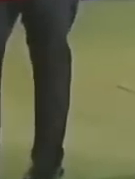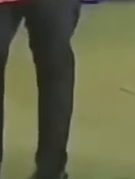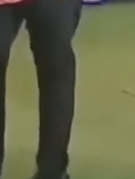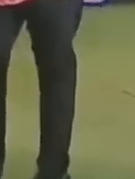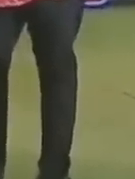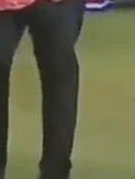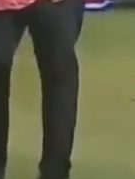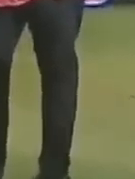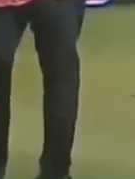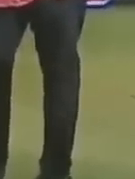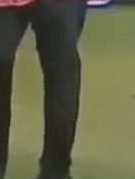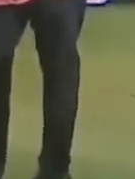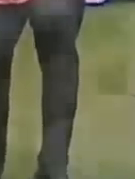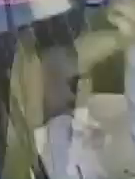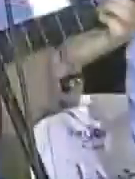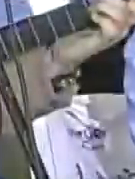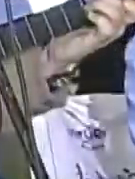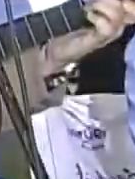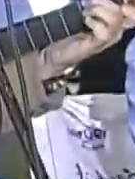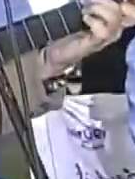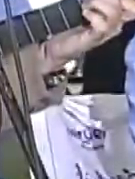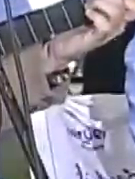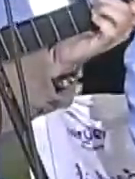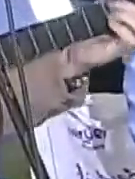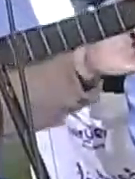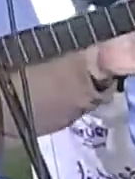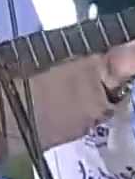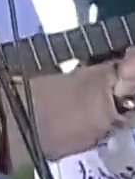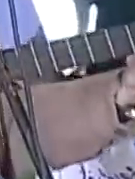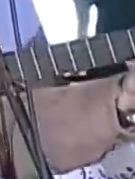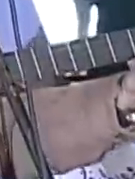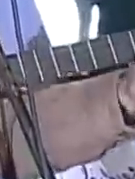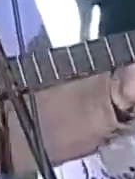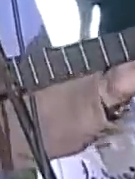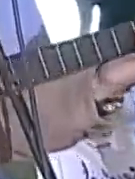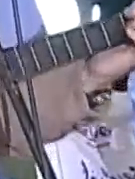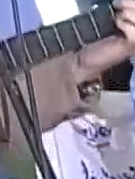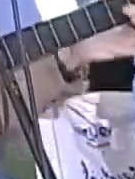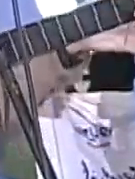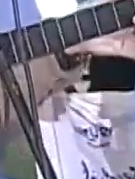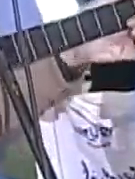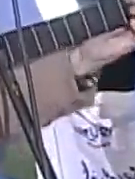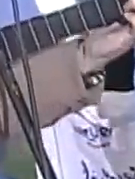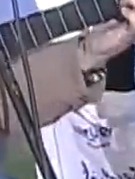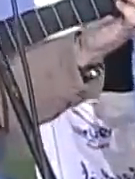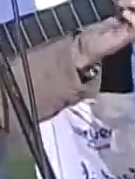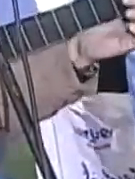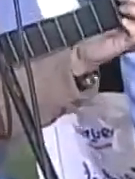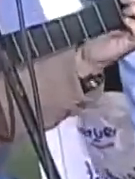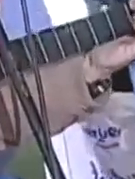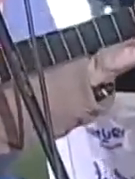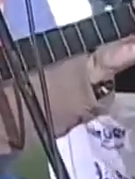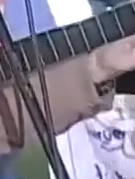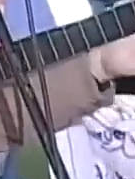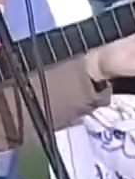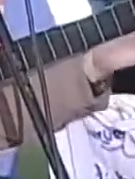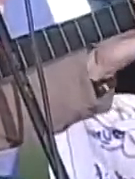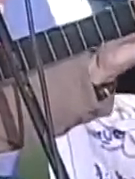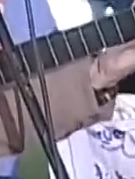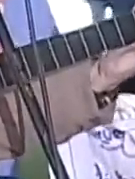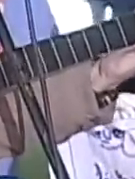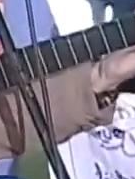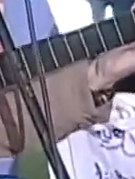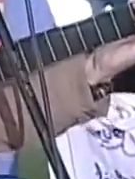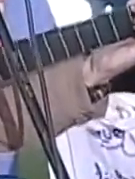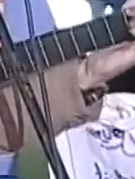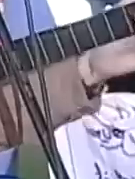de febrero y 27 de noviembre del año 1992 con la participación abierta y heroica, sobre todo el 4 de febrero el comandante